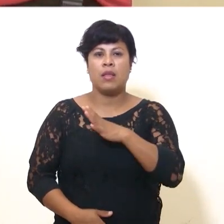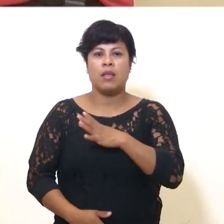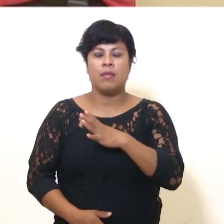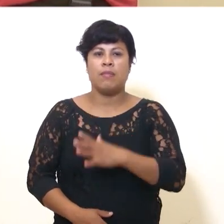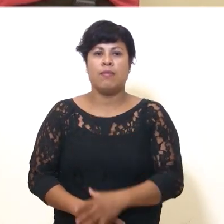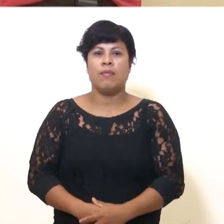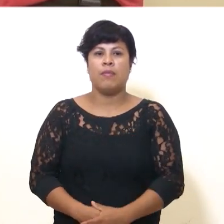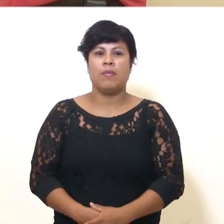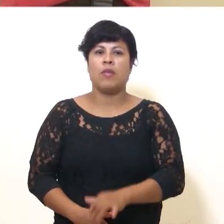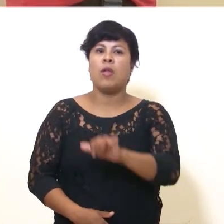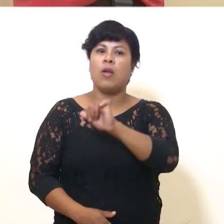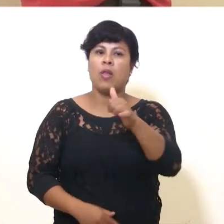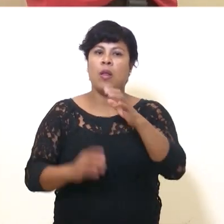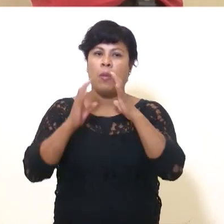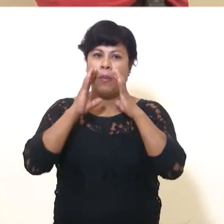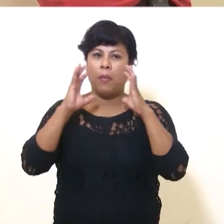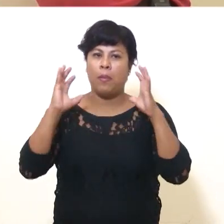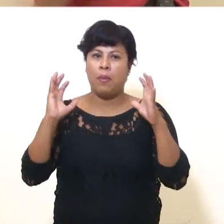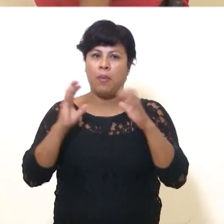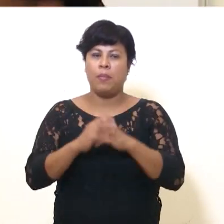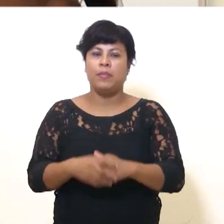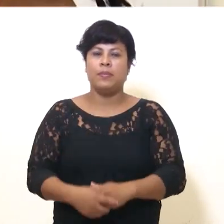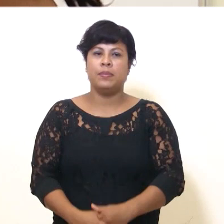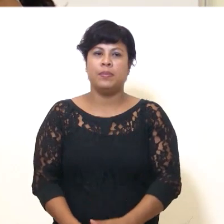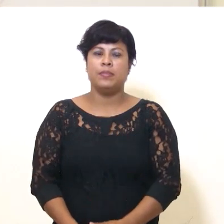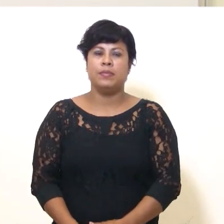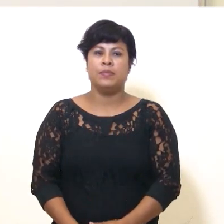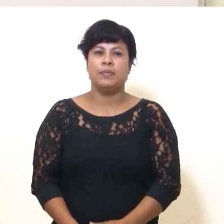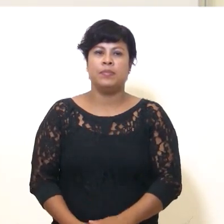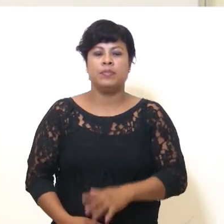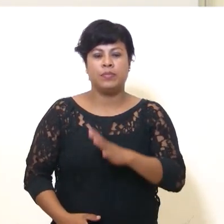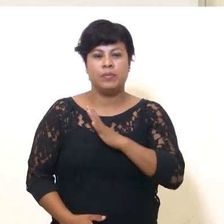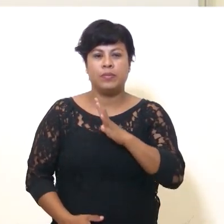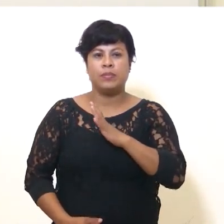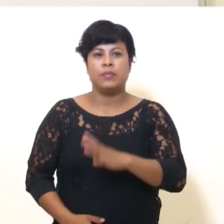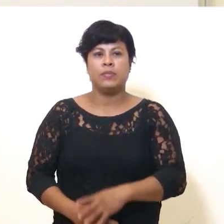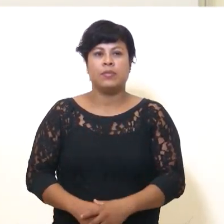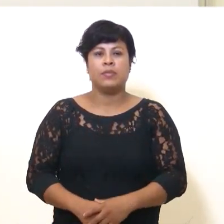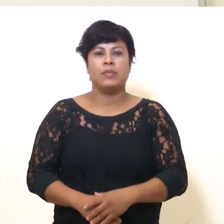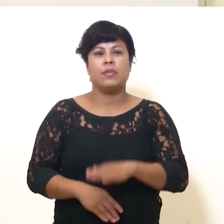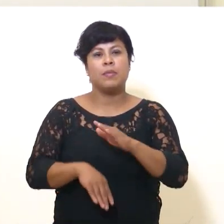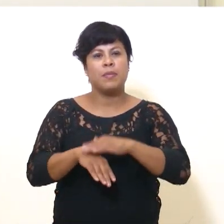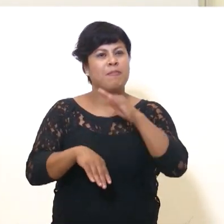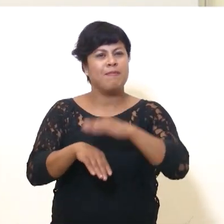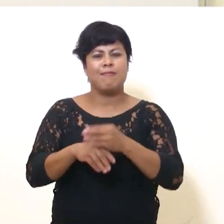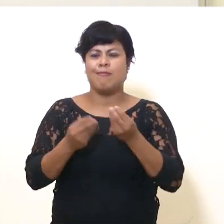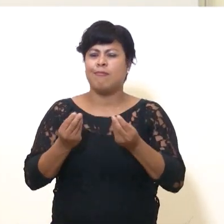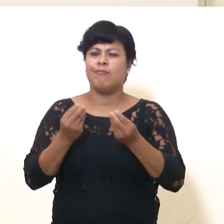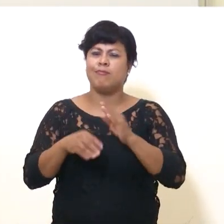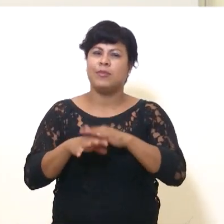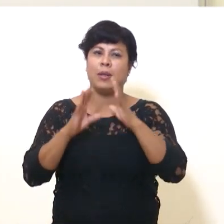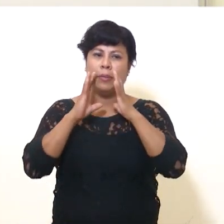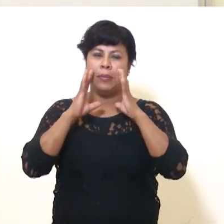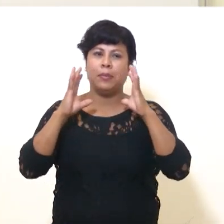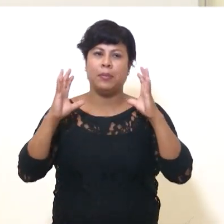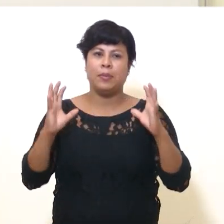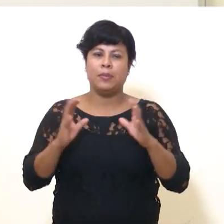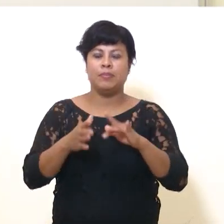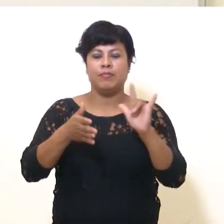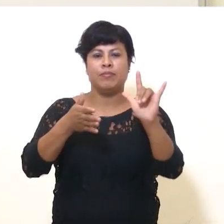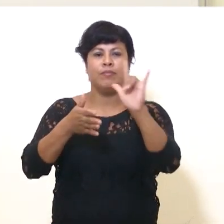Aquí tenemos otro globo. Aquí tenemos